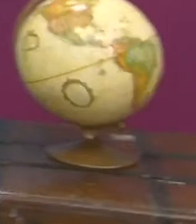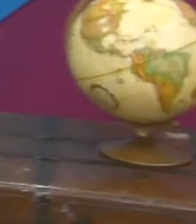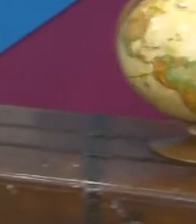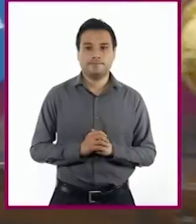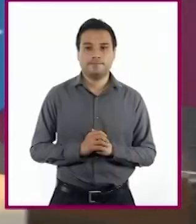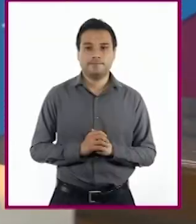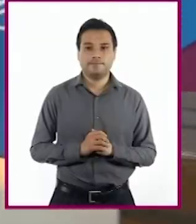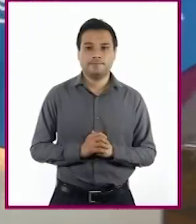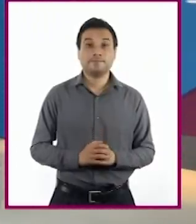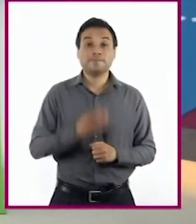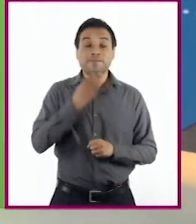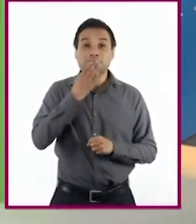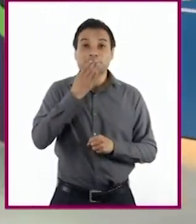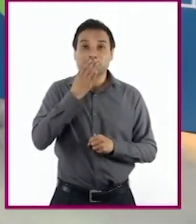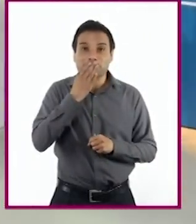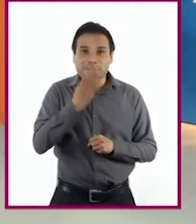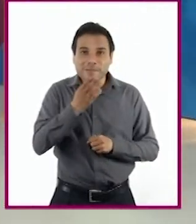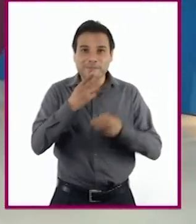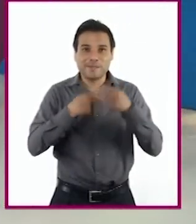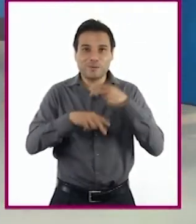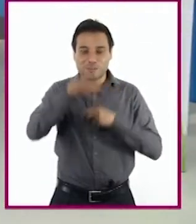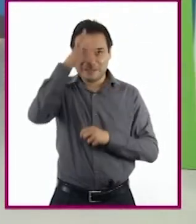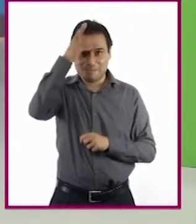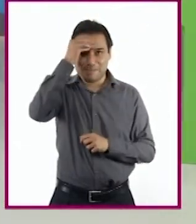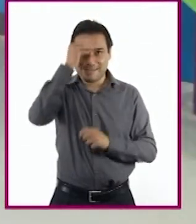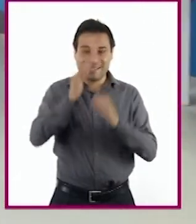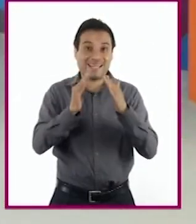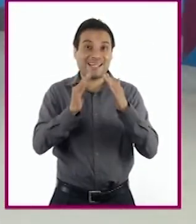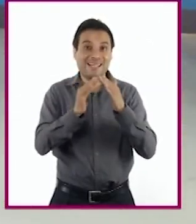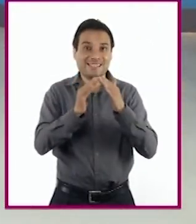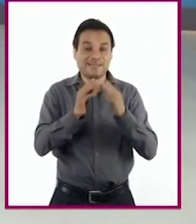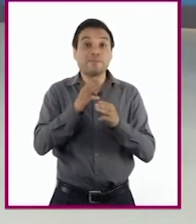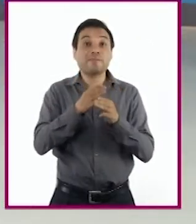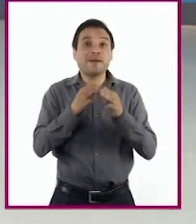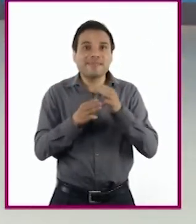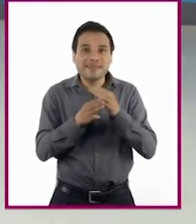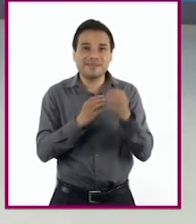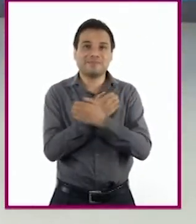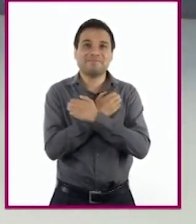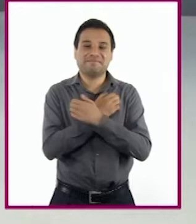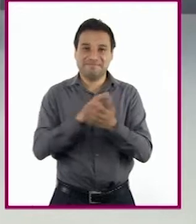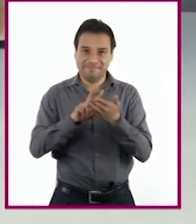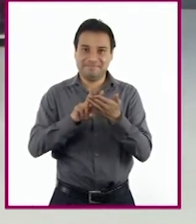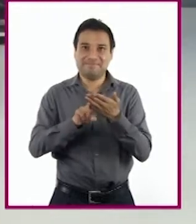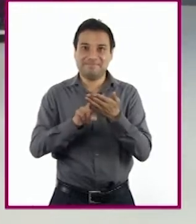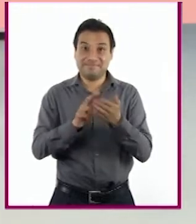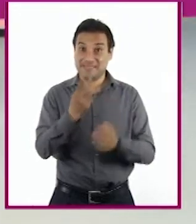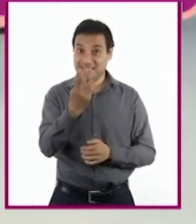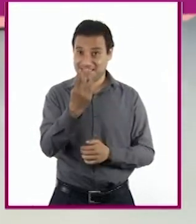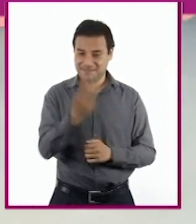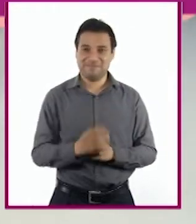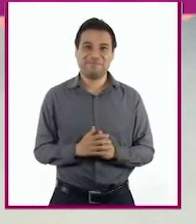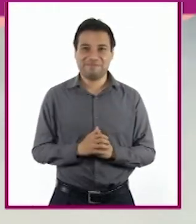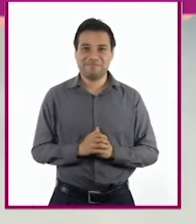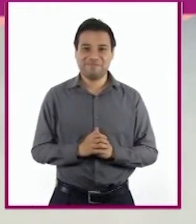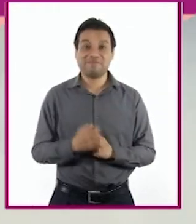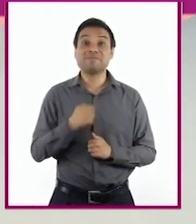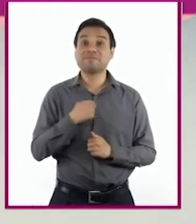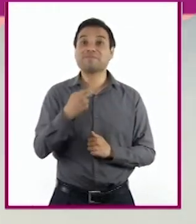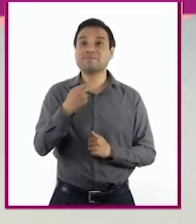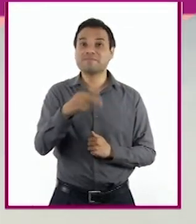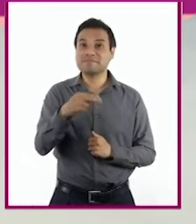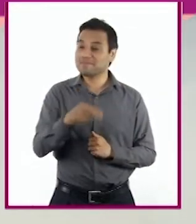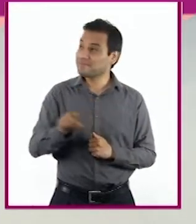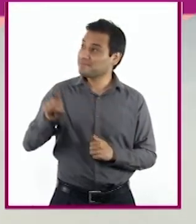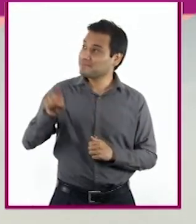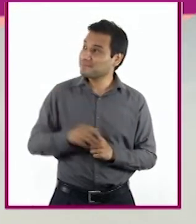Bienvenidas y bienvenidos a una sesión más de Aprende en Casa, en la asignatura Formación Cívica y Ética de tercer grado. Mi nombre es Nadia